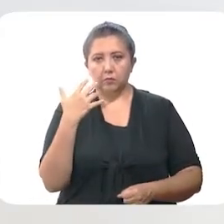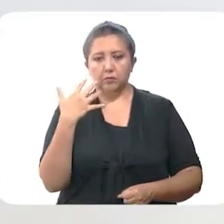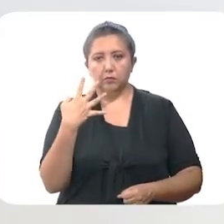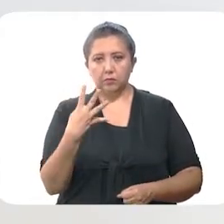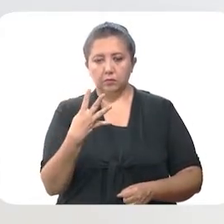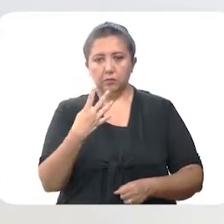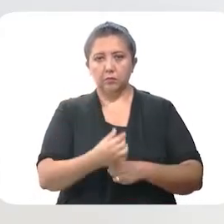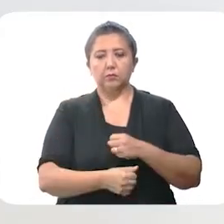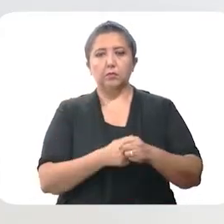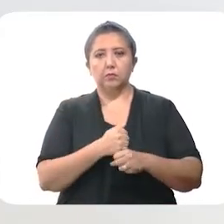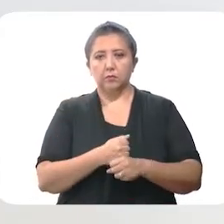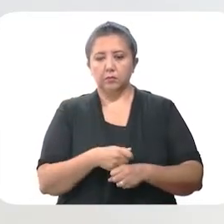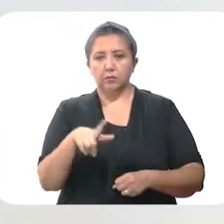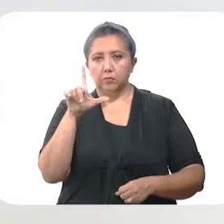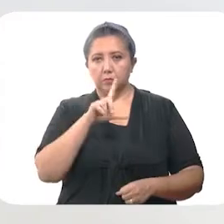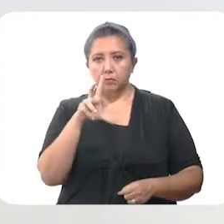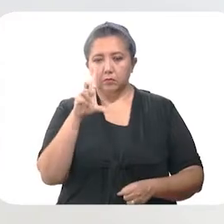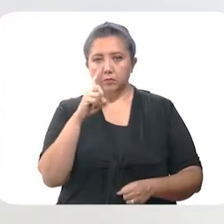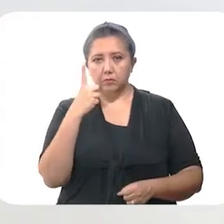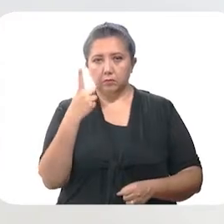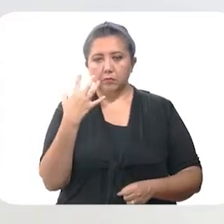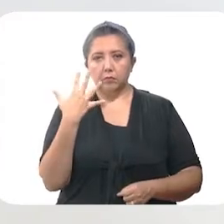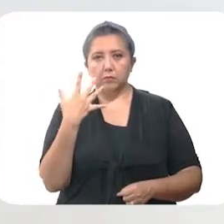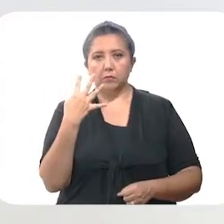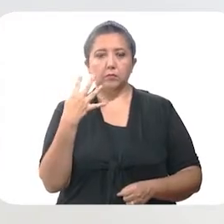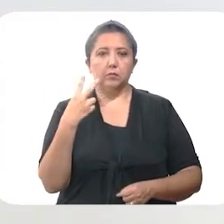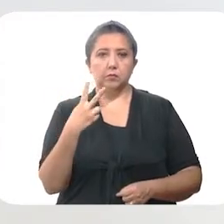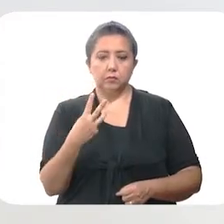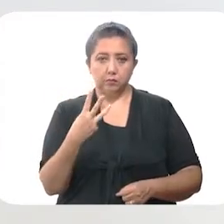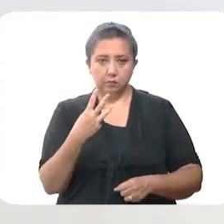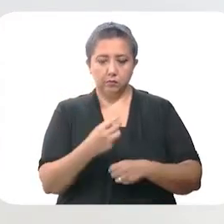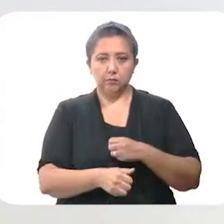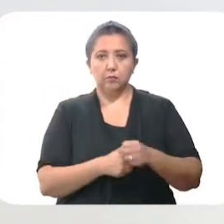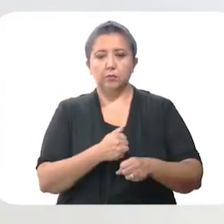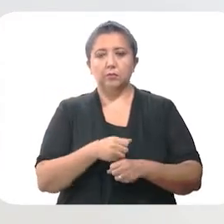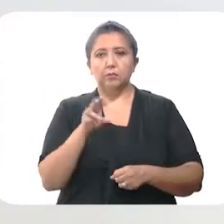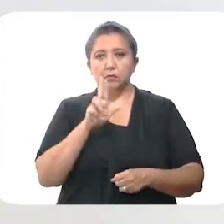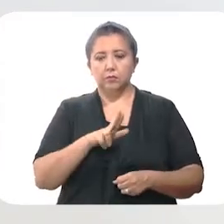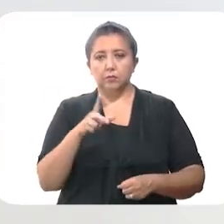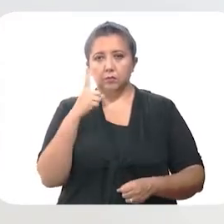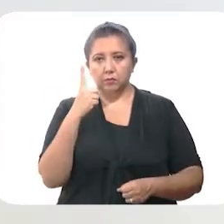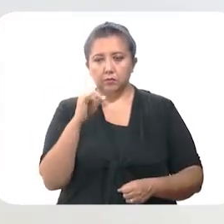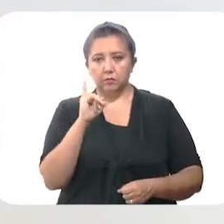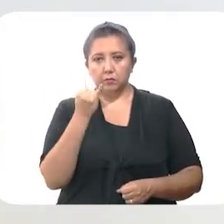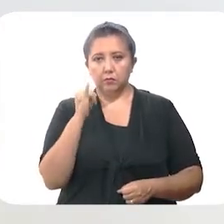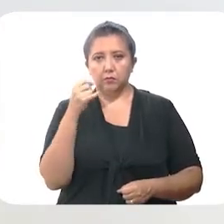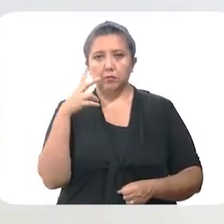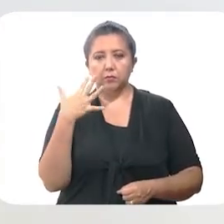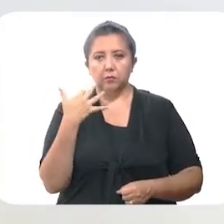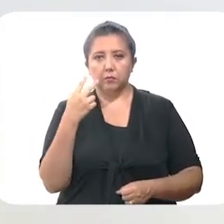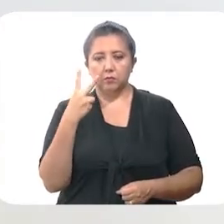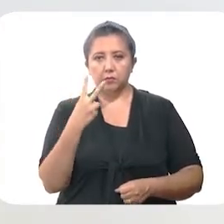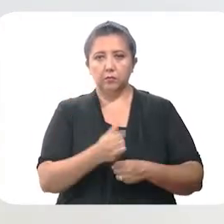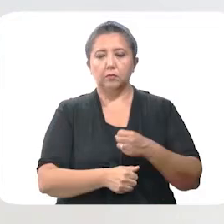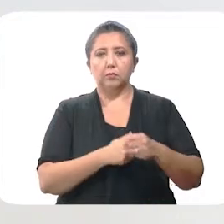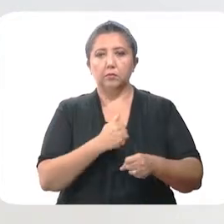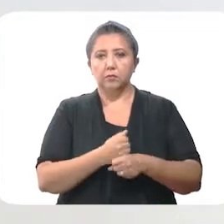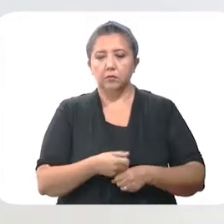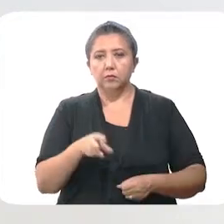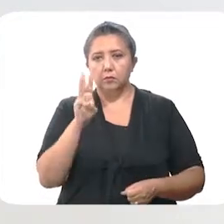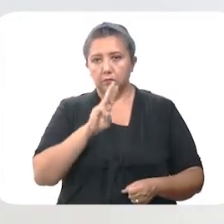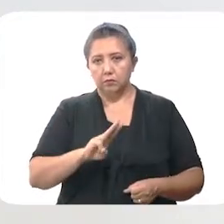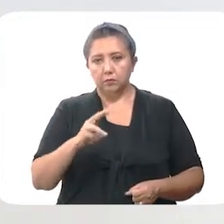los de 54 años, lunes 31 a los de 53 años, martes 1 de junio a los de 52